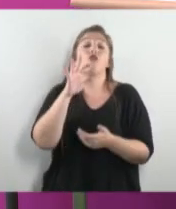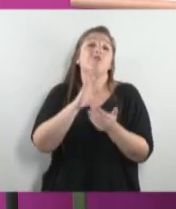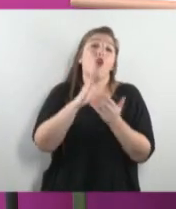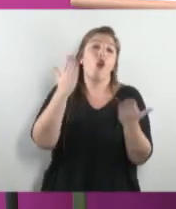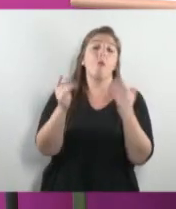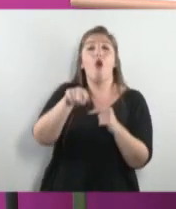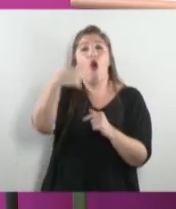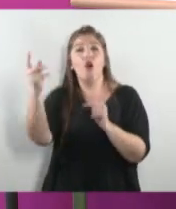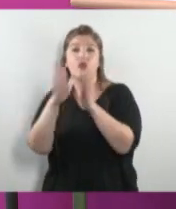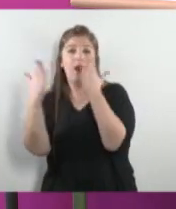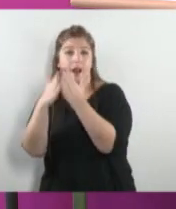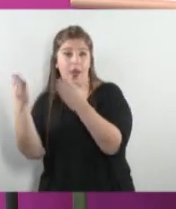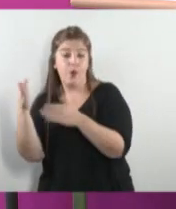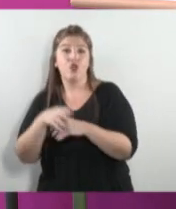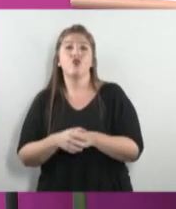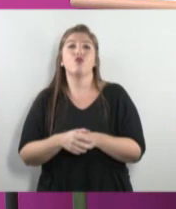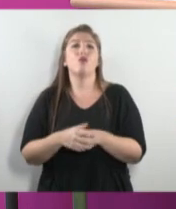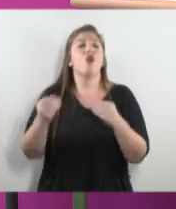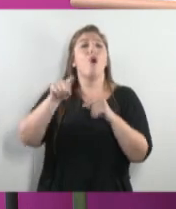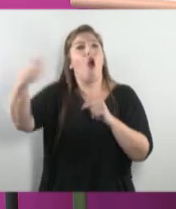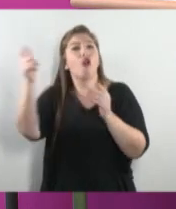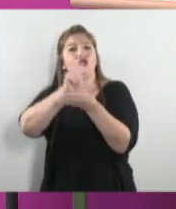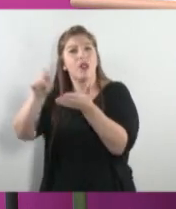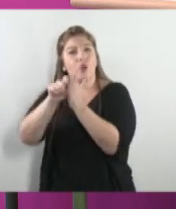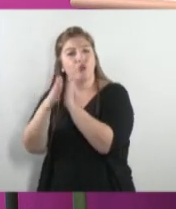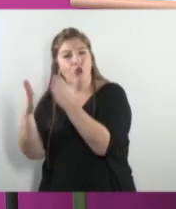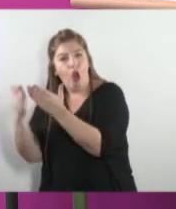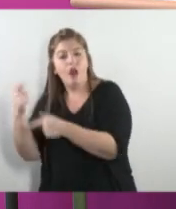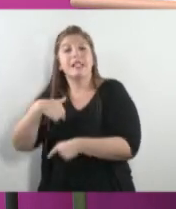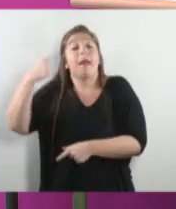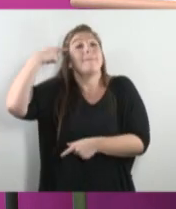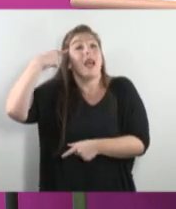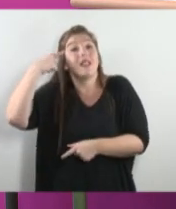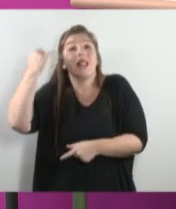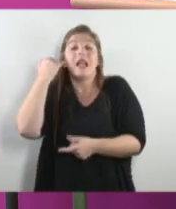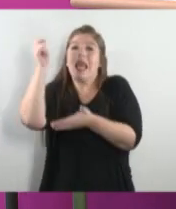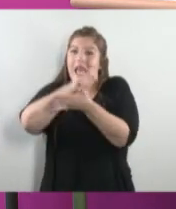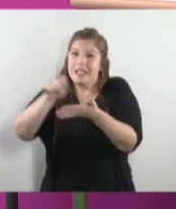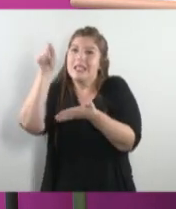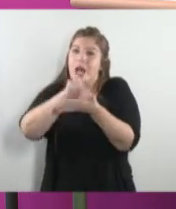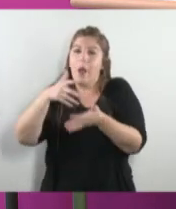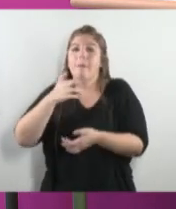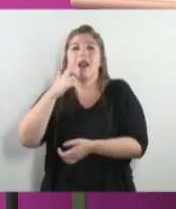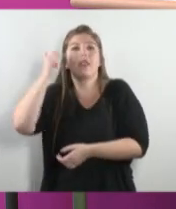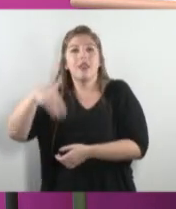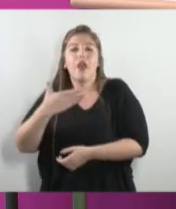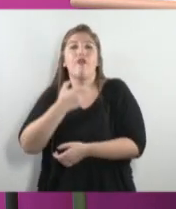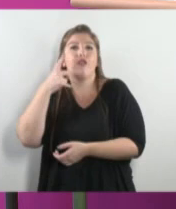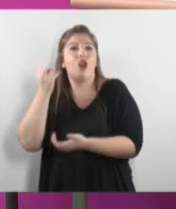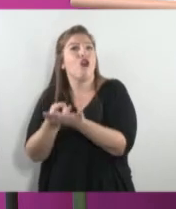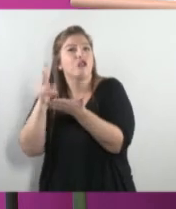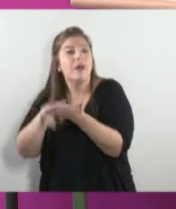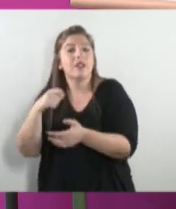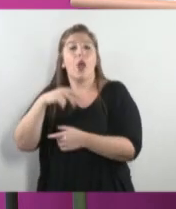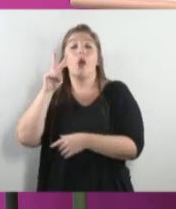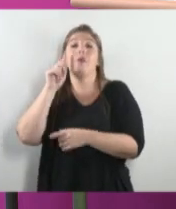obras, en función de cómo otros autores piensan y reescriben al Martín Fierro. Vamos a ver un